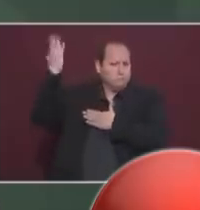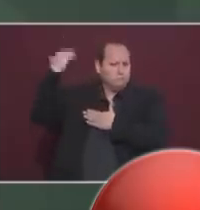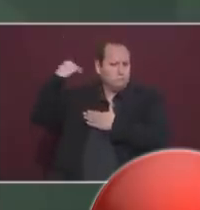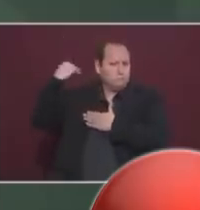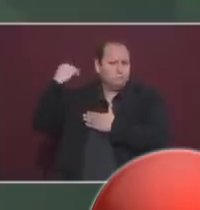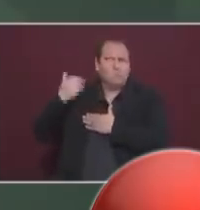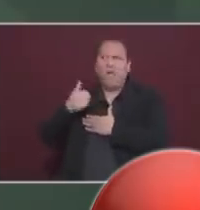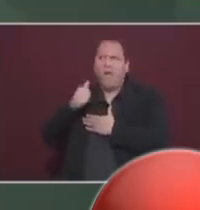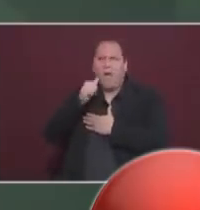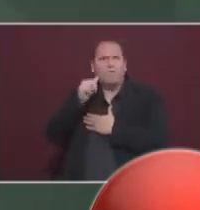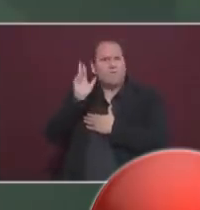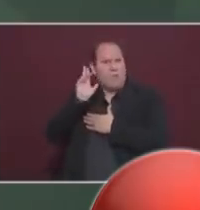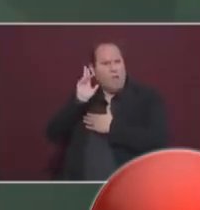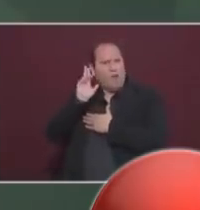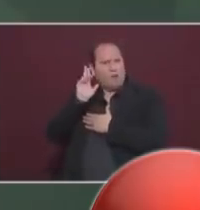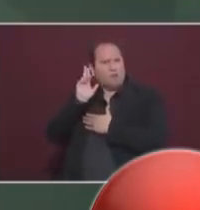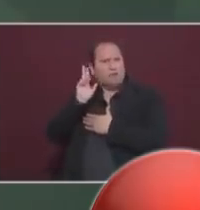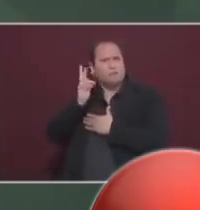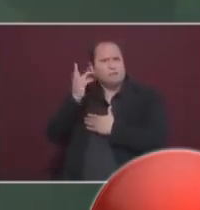antier